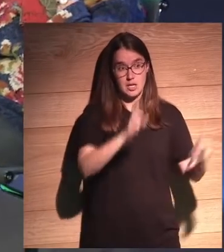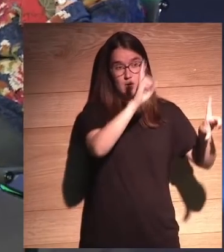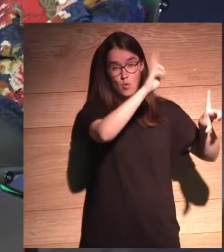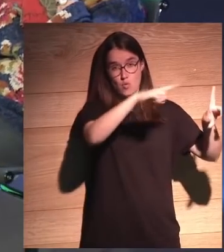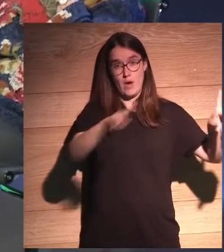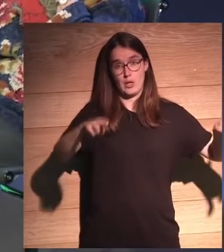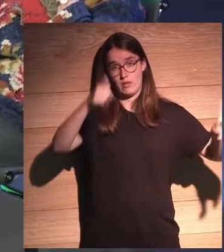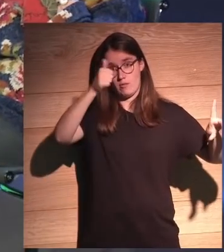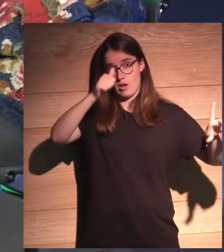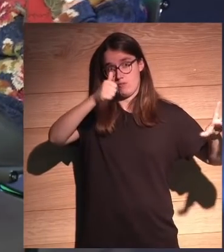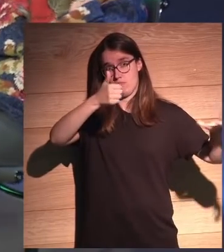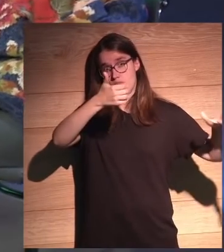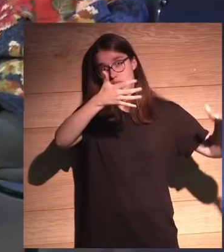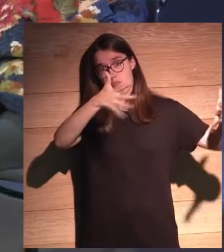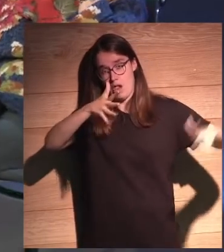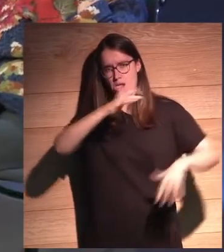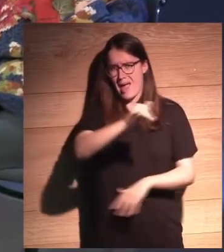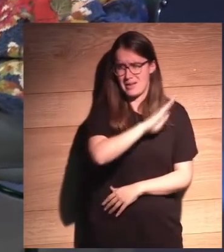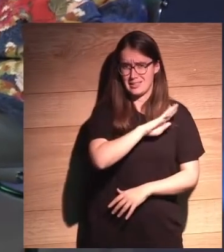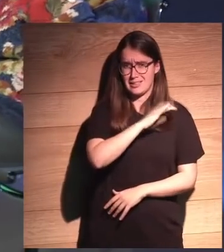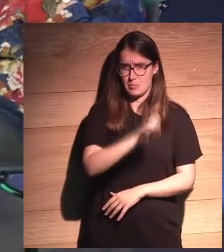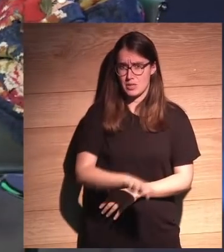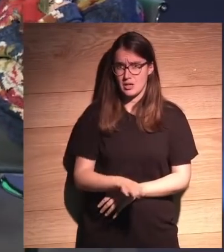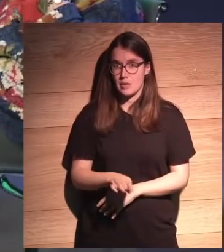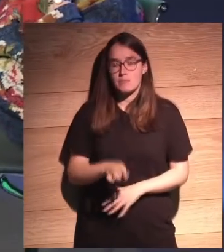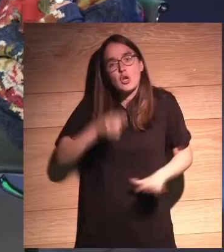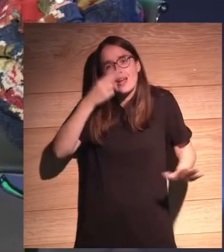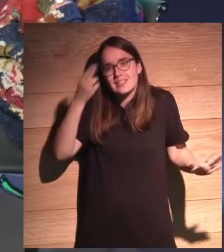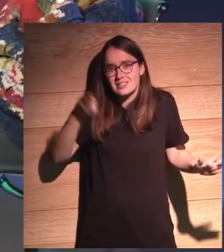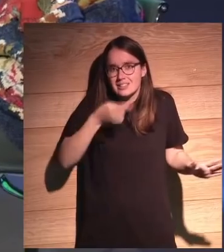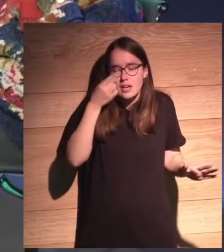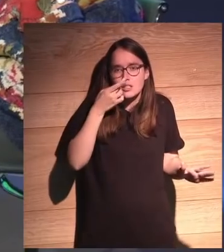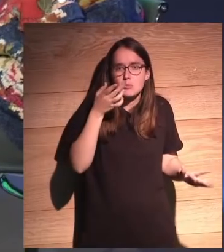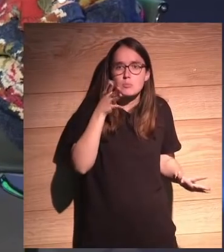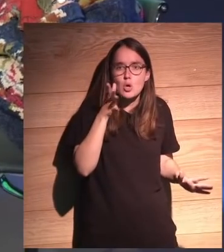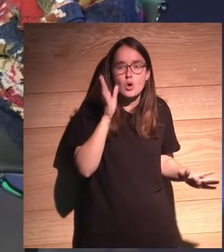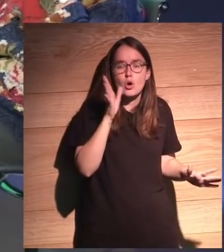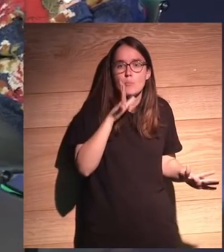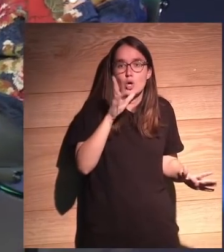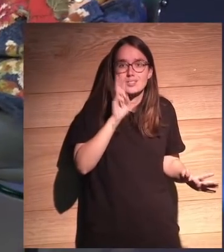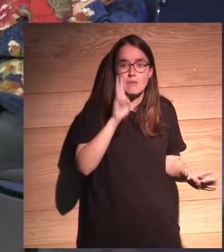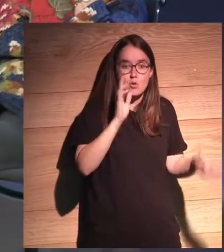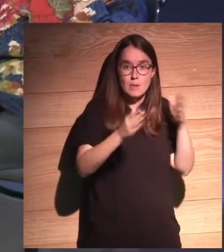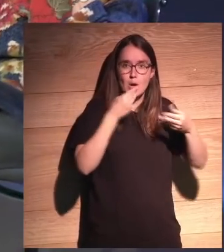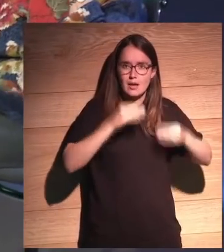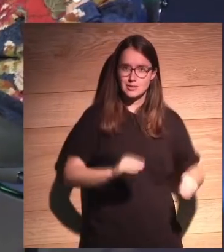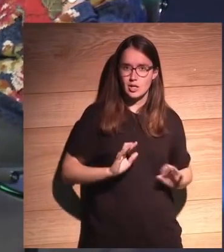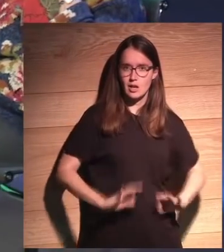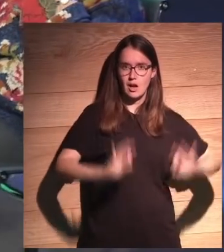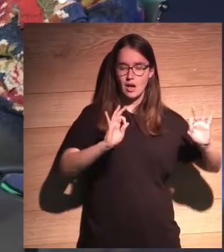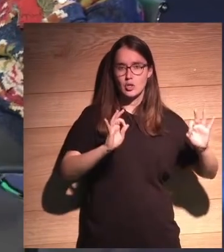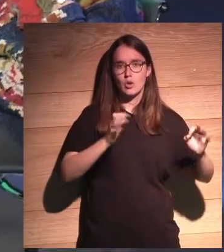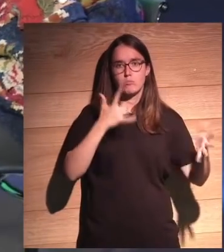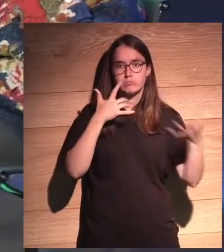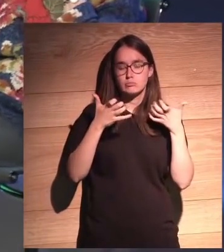expuesto mucho cuadro de hombre mediocre, pero que es interesante porque refleja una época histórica determinada,